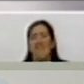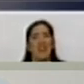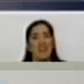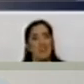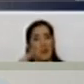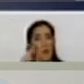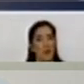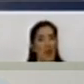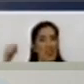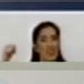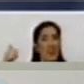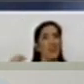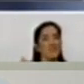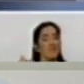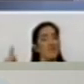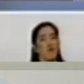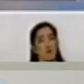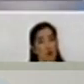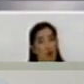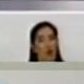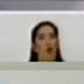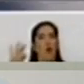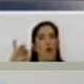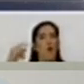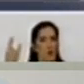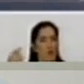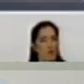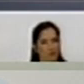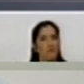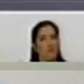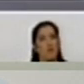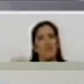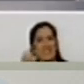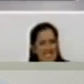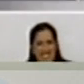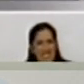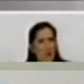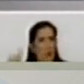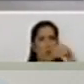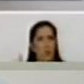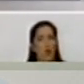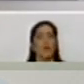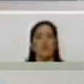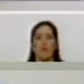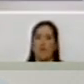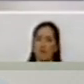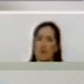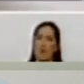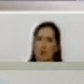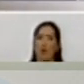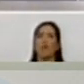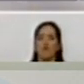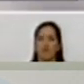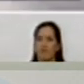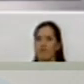edificio característico de las Naciones Unidas, el edificio en donde se acaba de votar una resolución que la verdad entendemos nosotros